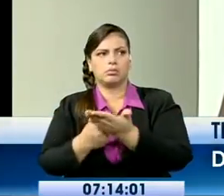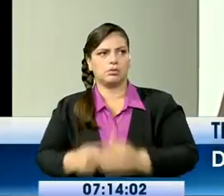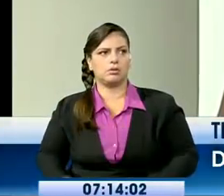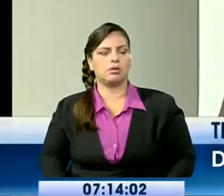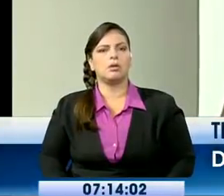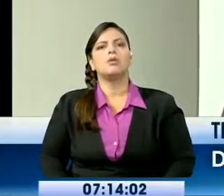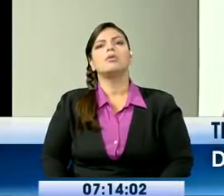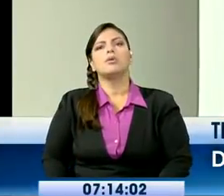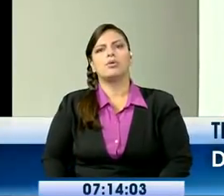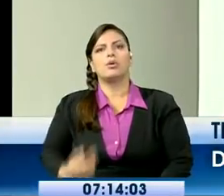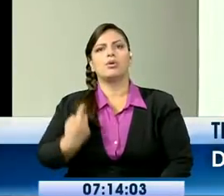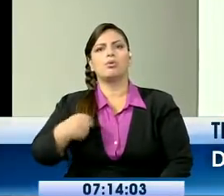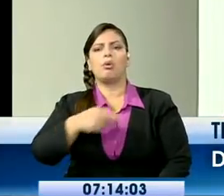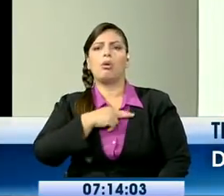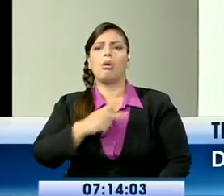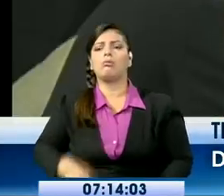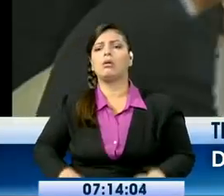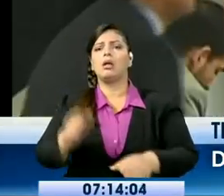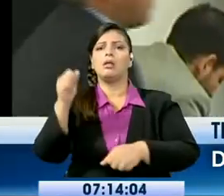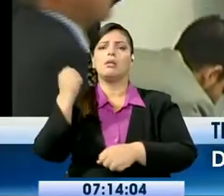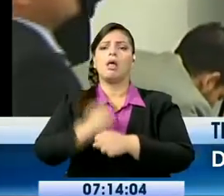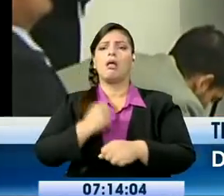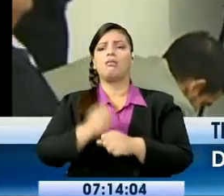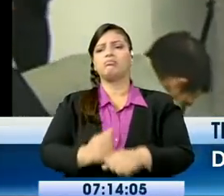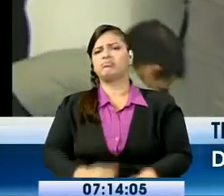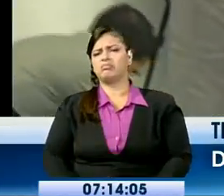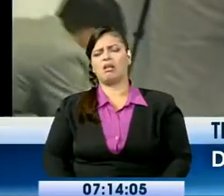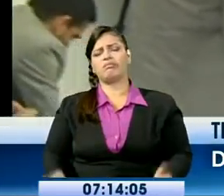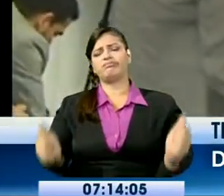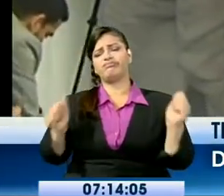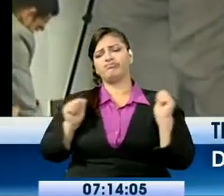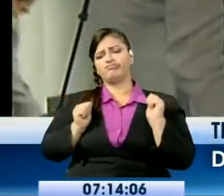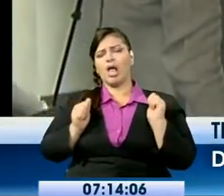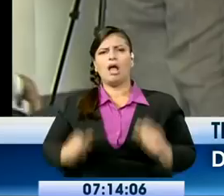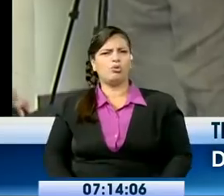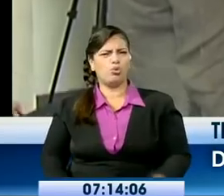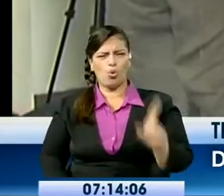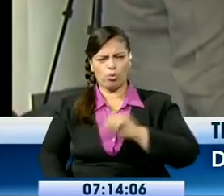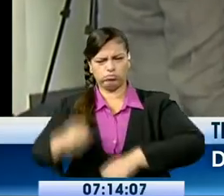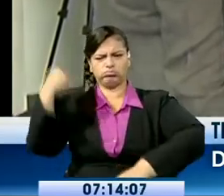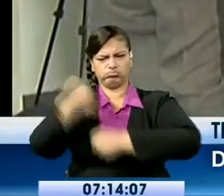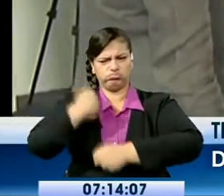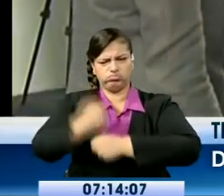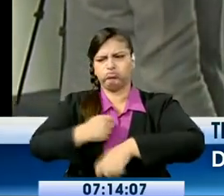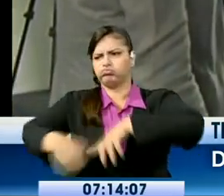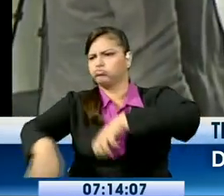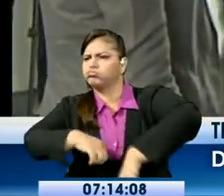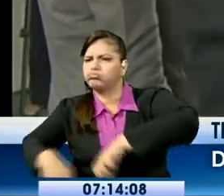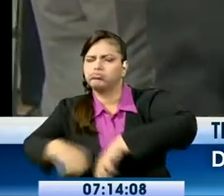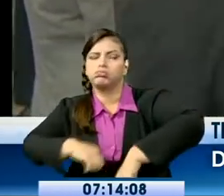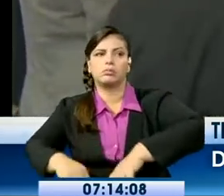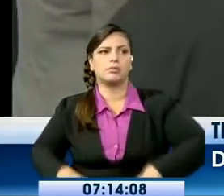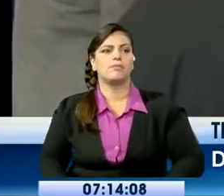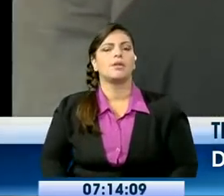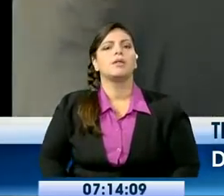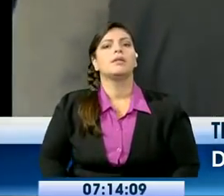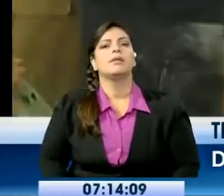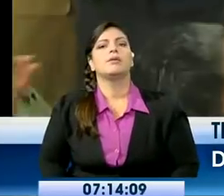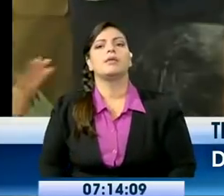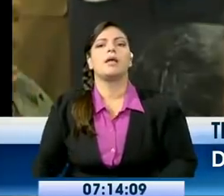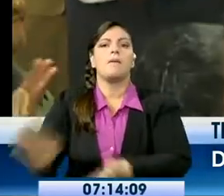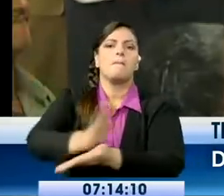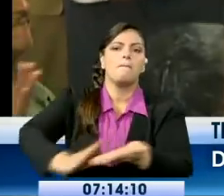cuerpo colegiado de escritorio, fuimos de campo. González habló de temas como la conformación de consejos barriales,